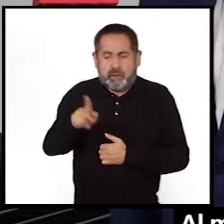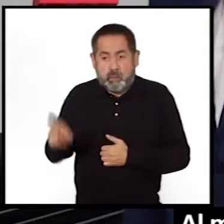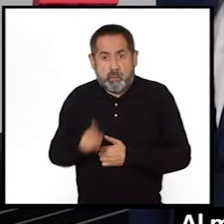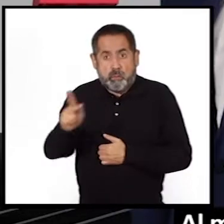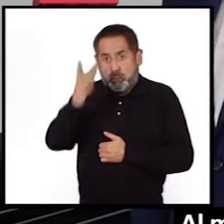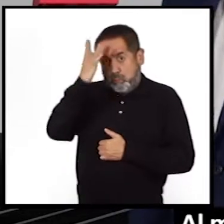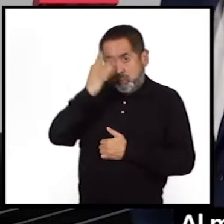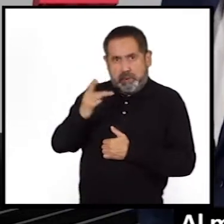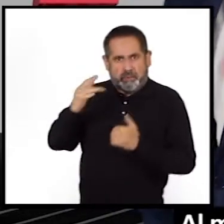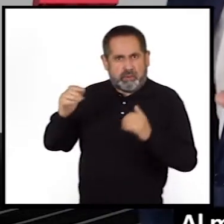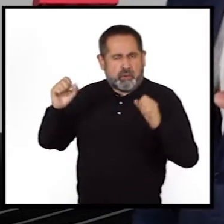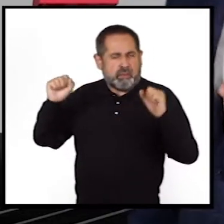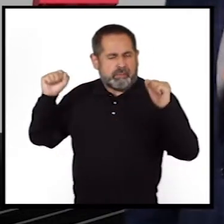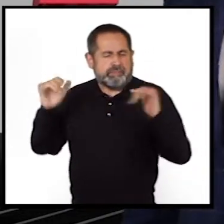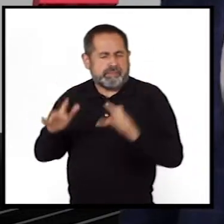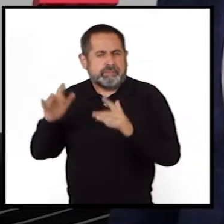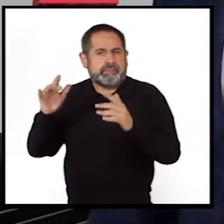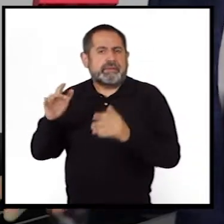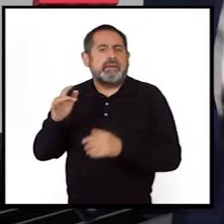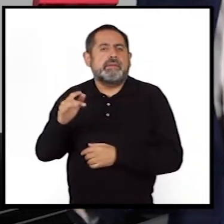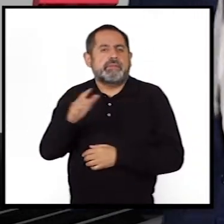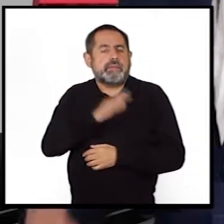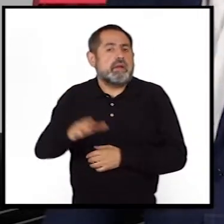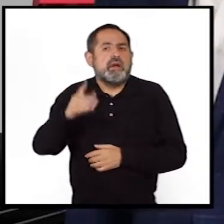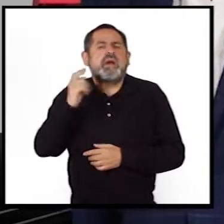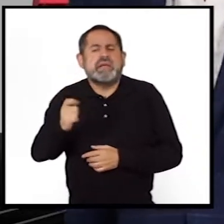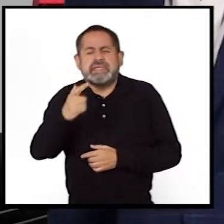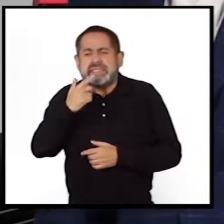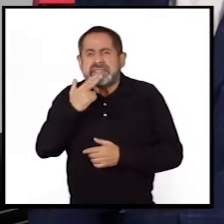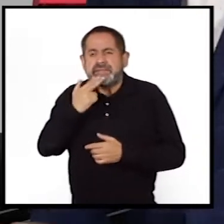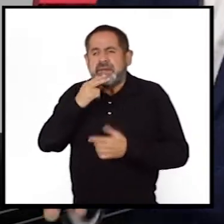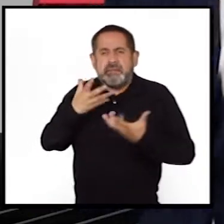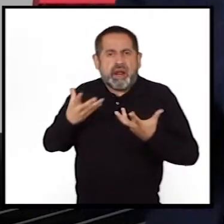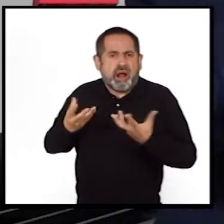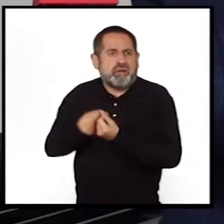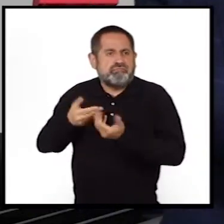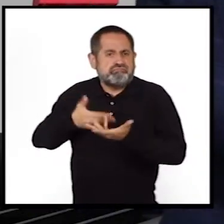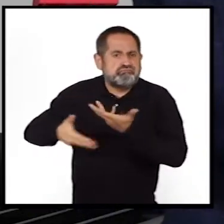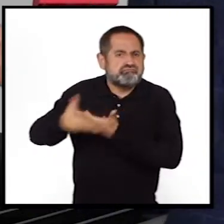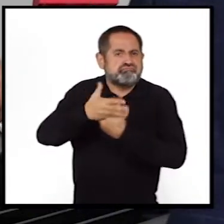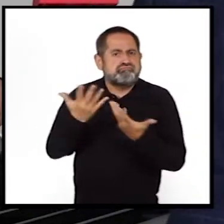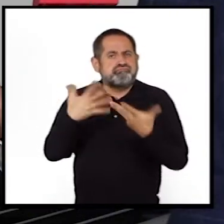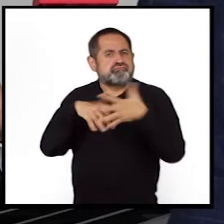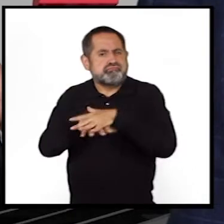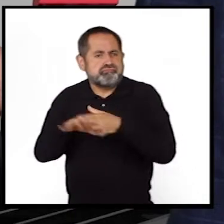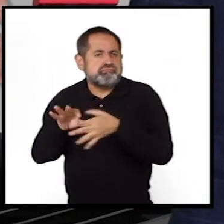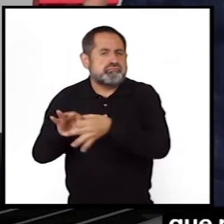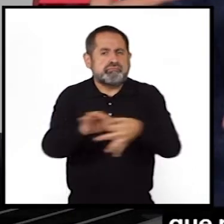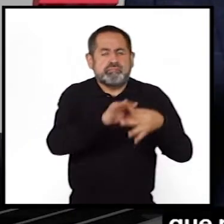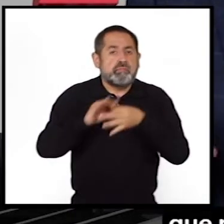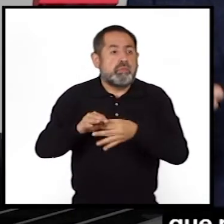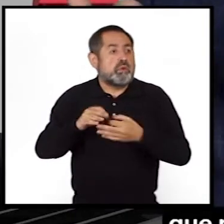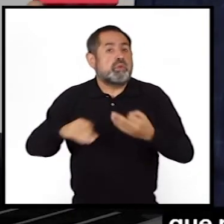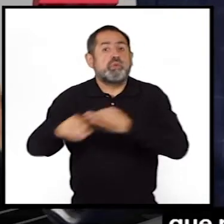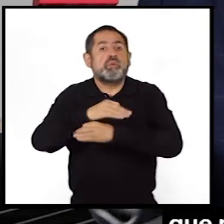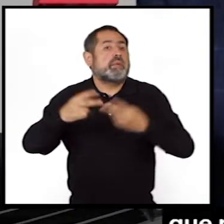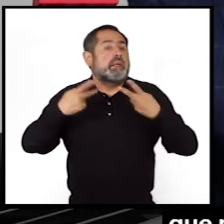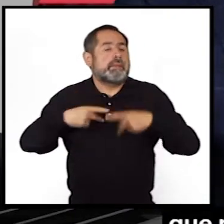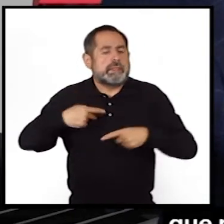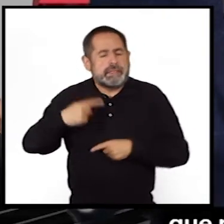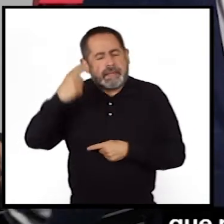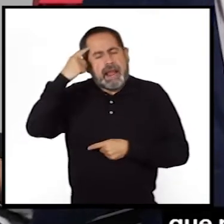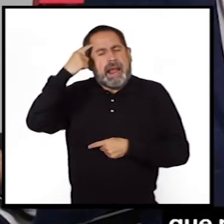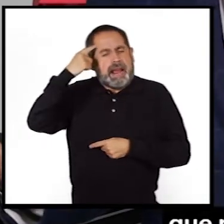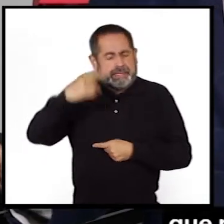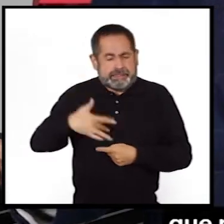también significa un impulso y consolidación del turismo social en el país al promover formas de viajar que mejoran las condiciones